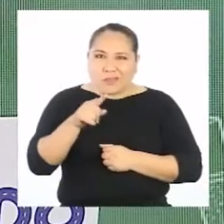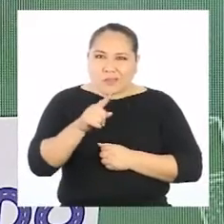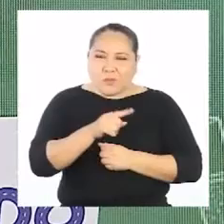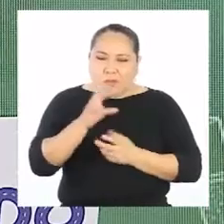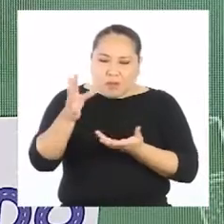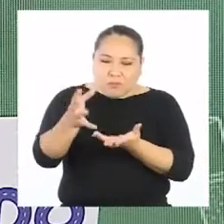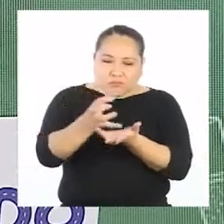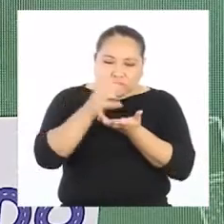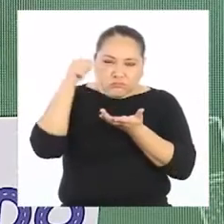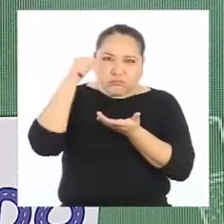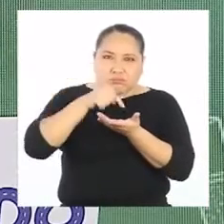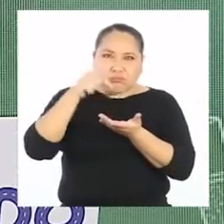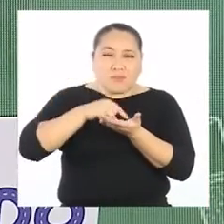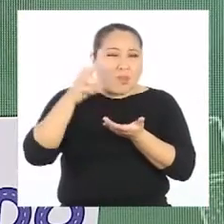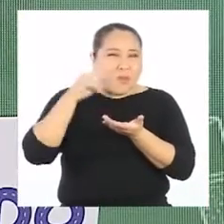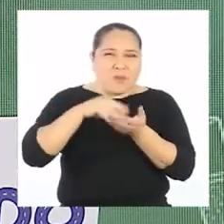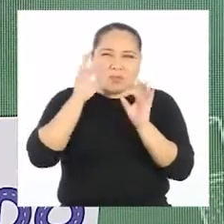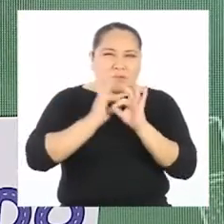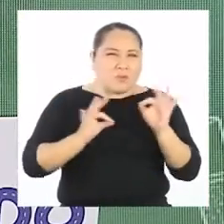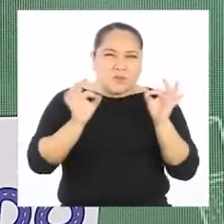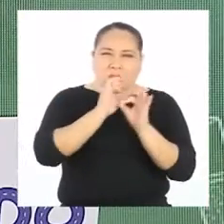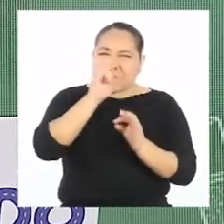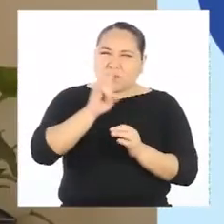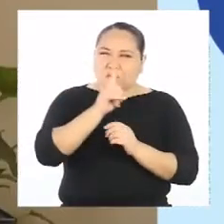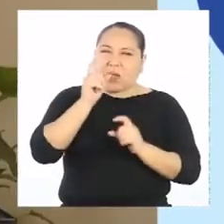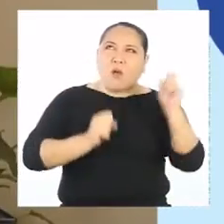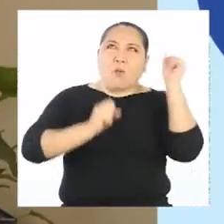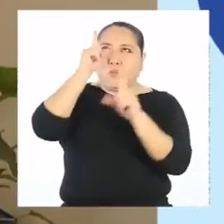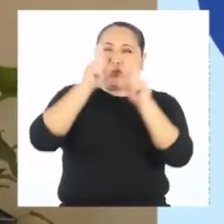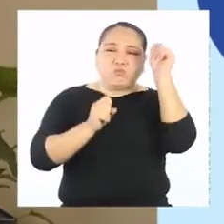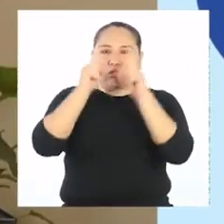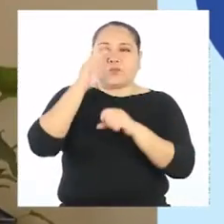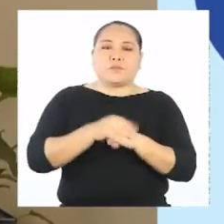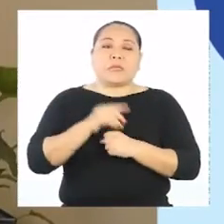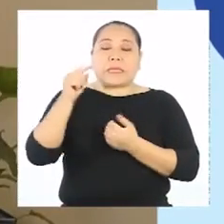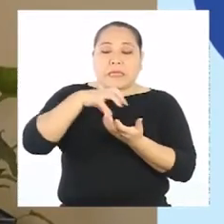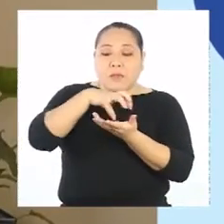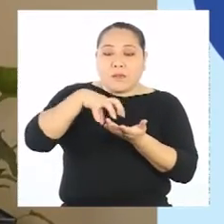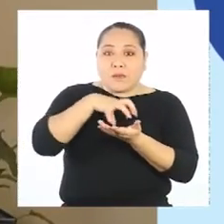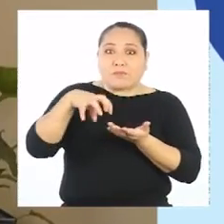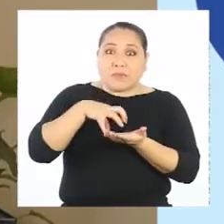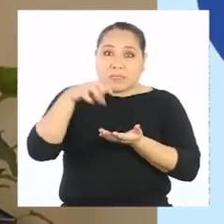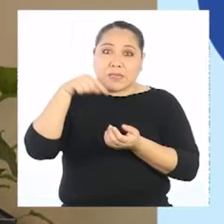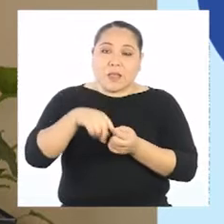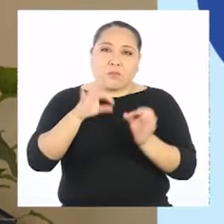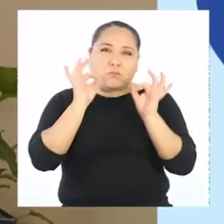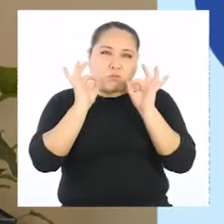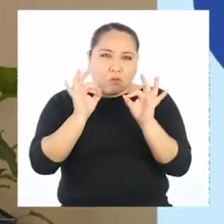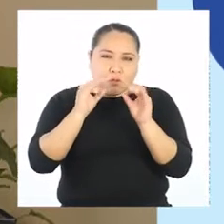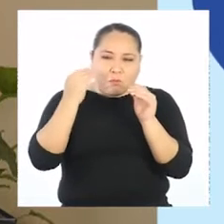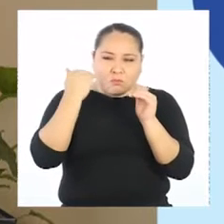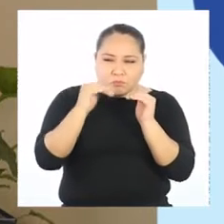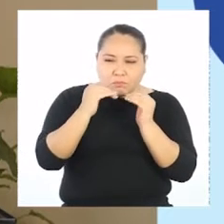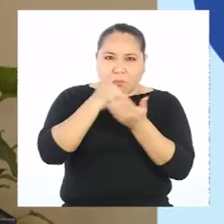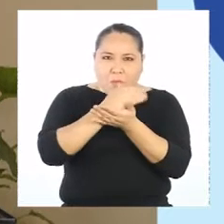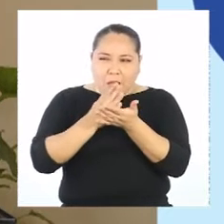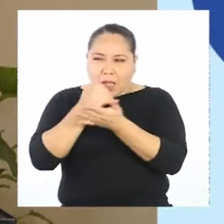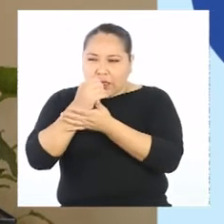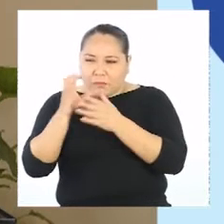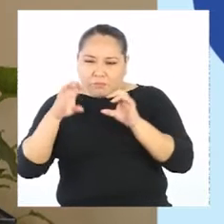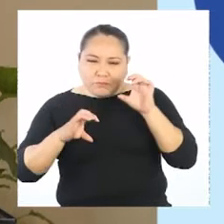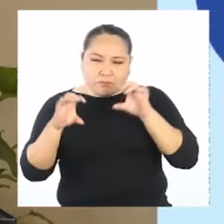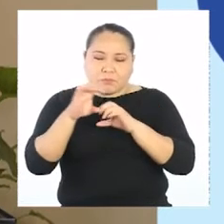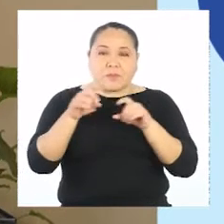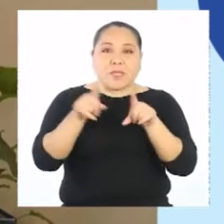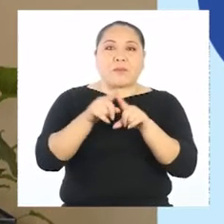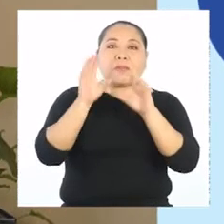¿Todo eso para lograr el componente principal de la pirotecnia? Bueno, además de la mezcla en proporciones adecuadas, es